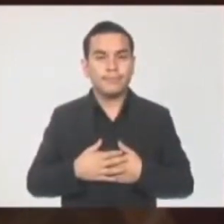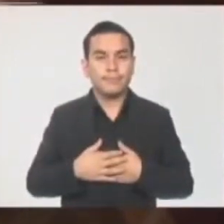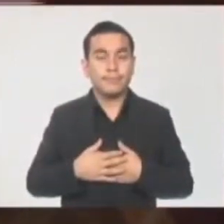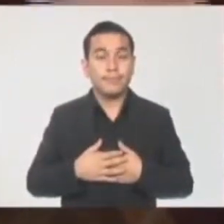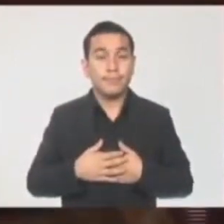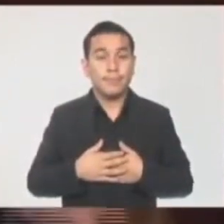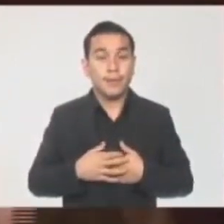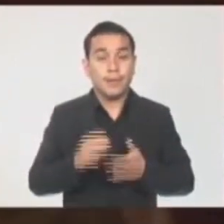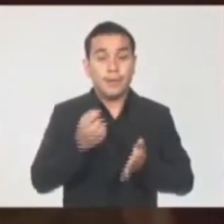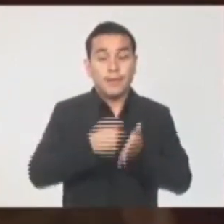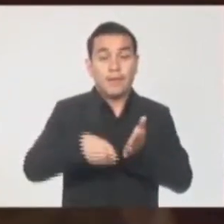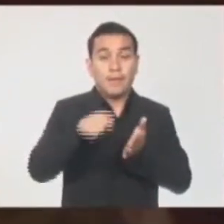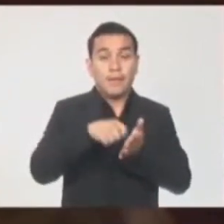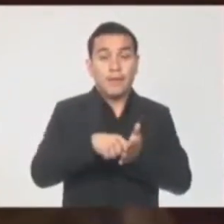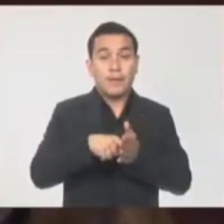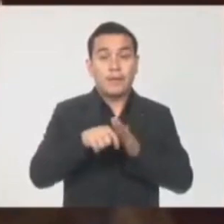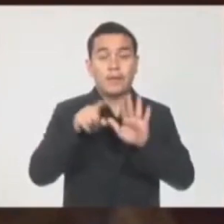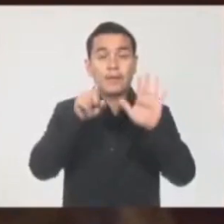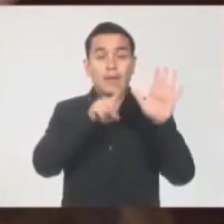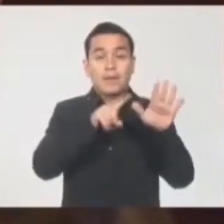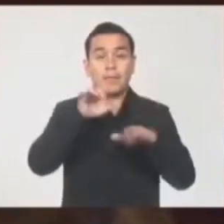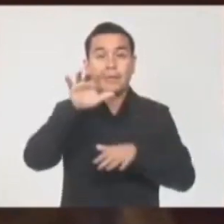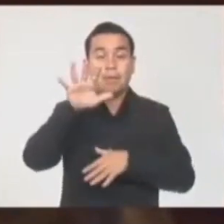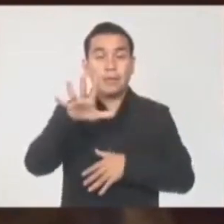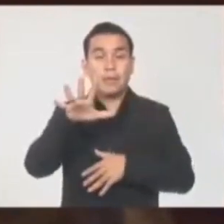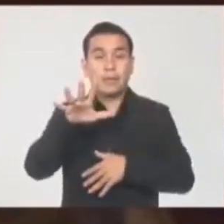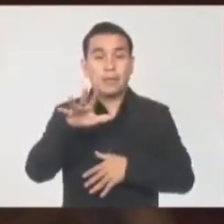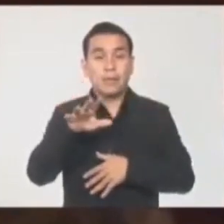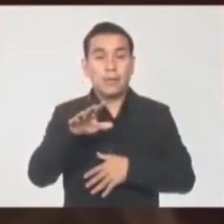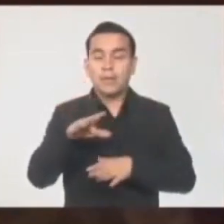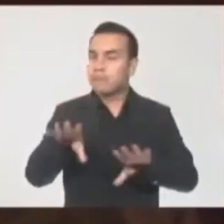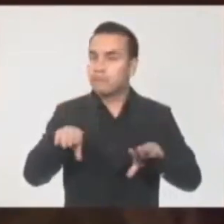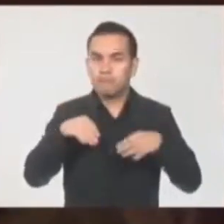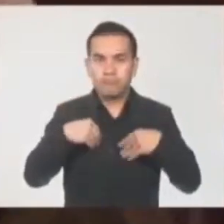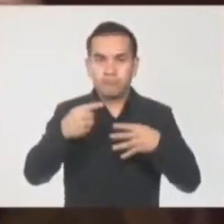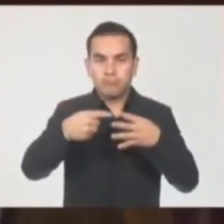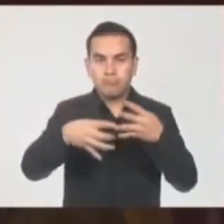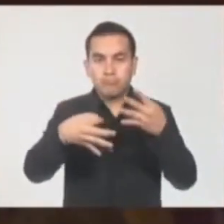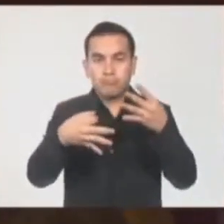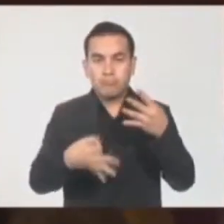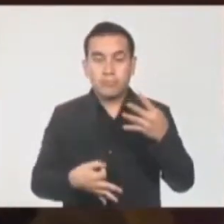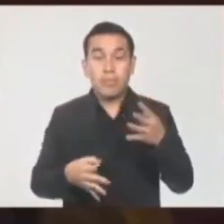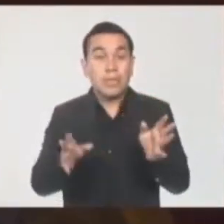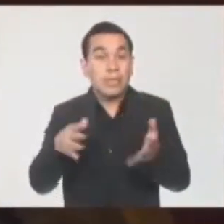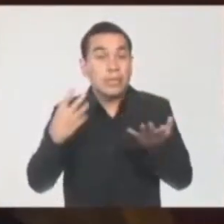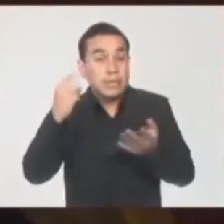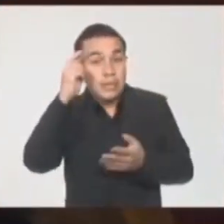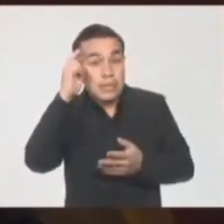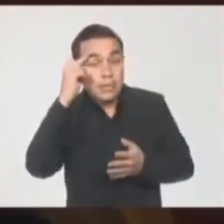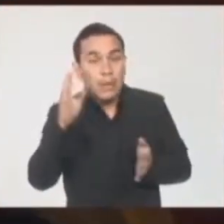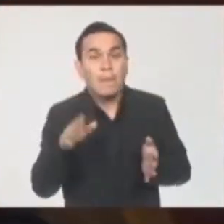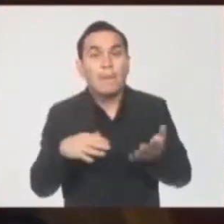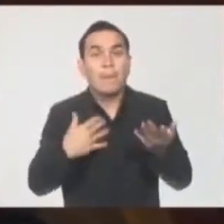Dicen que firmé 65 vetos y que tengo el récord más alto de vetos. Posiblemente fue porque nos evitamos